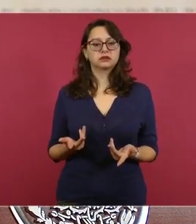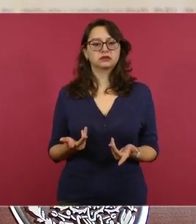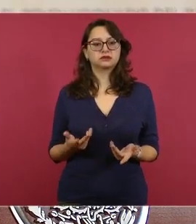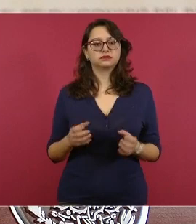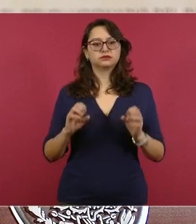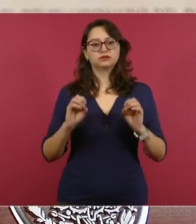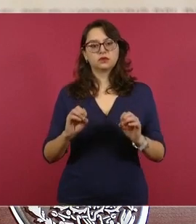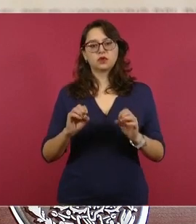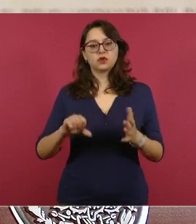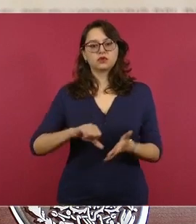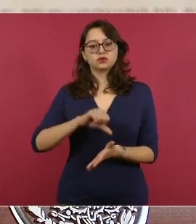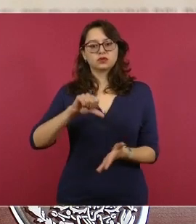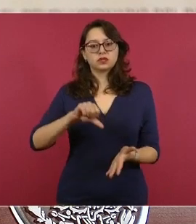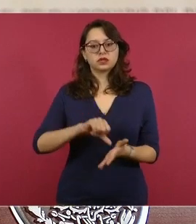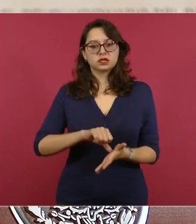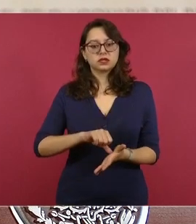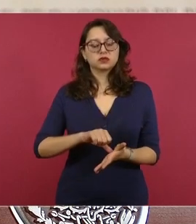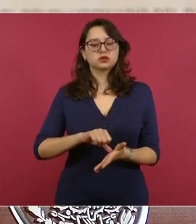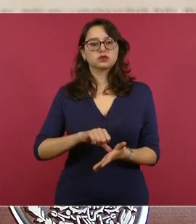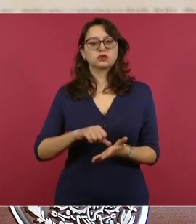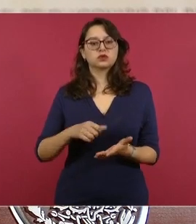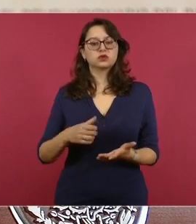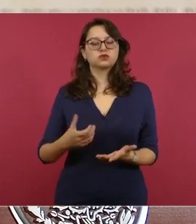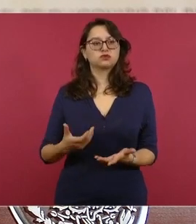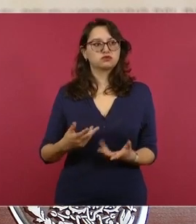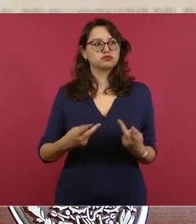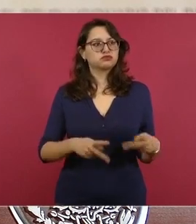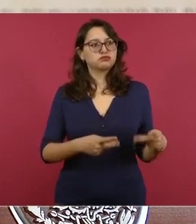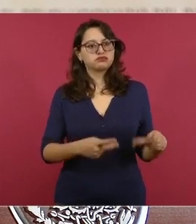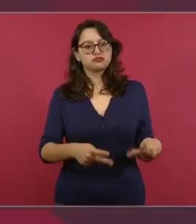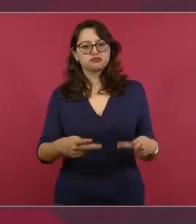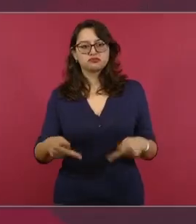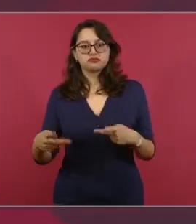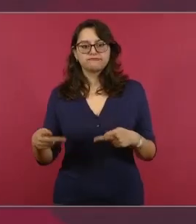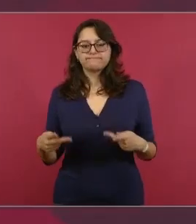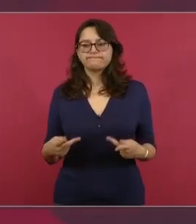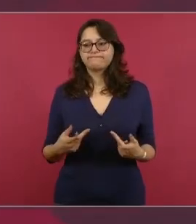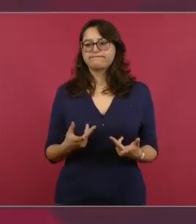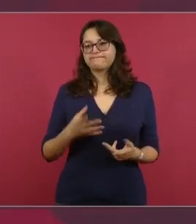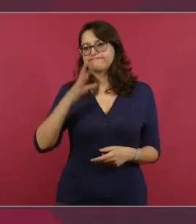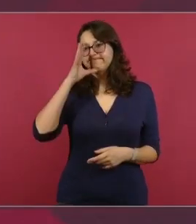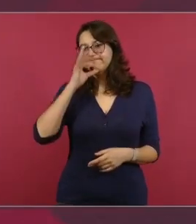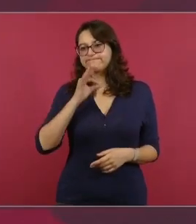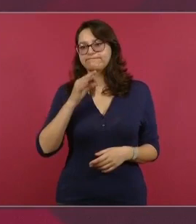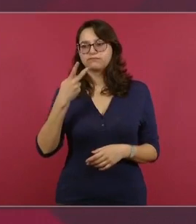el centro, en las colonias, y fueron afectados,